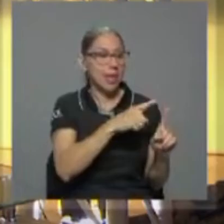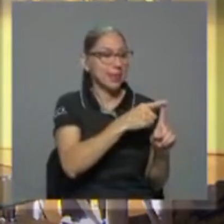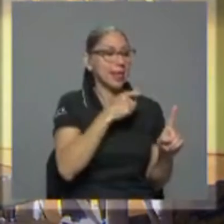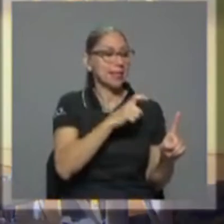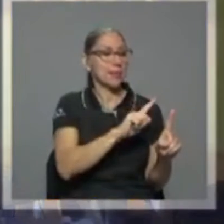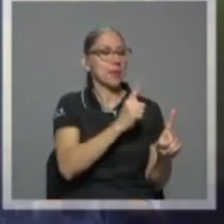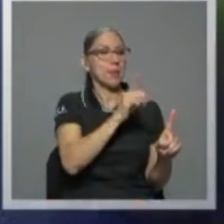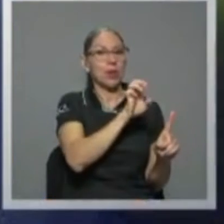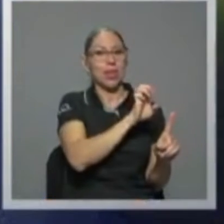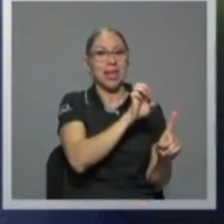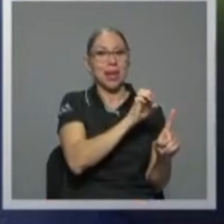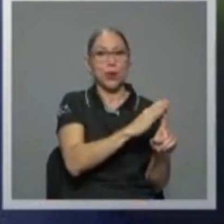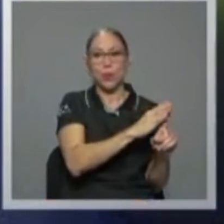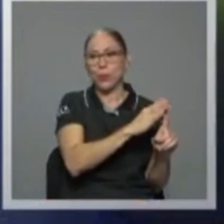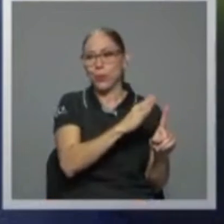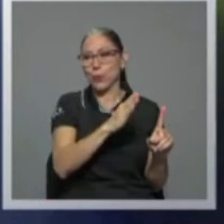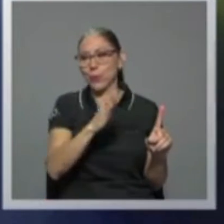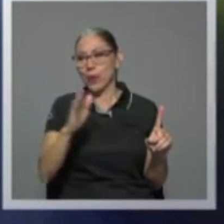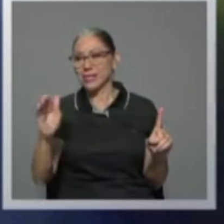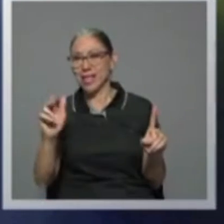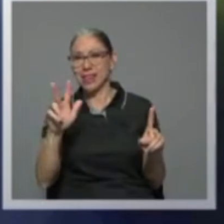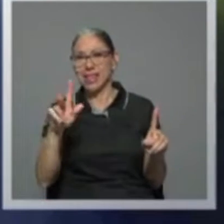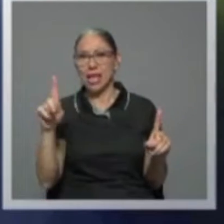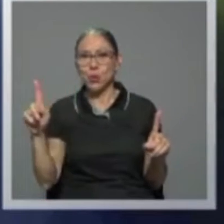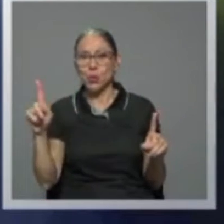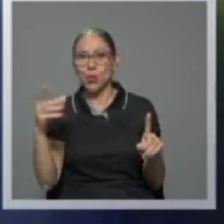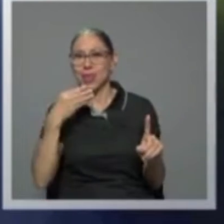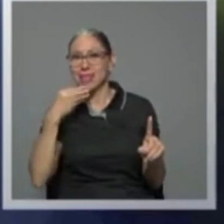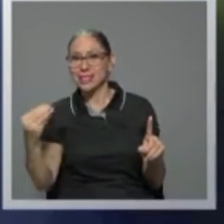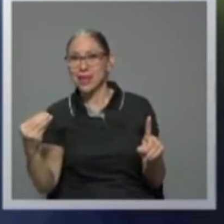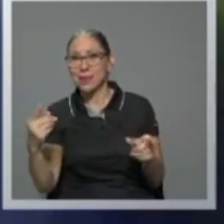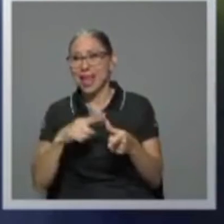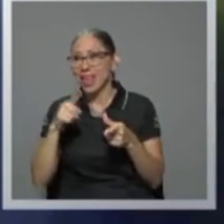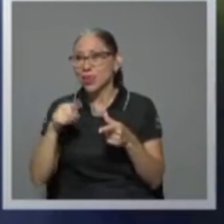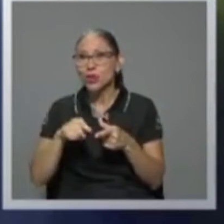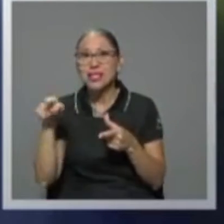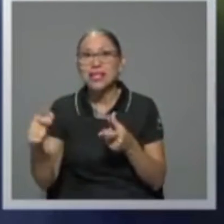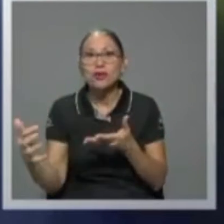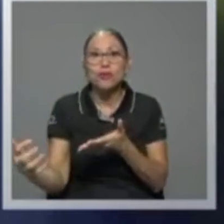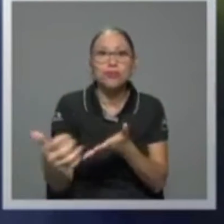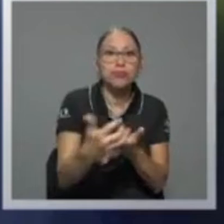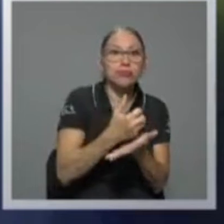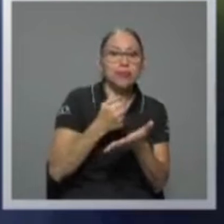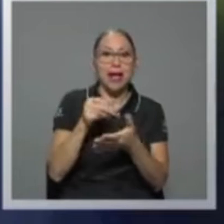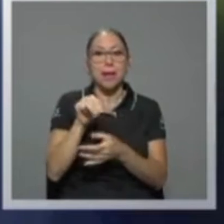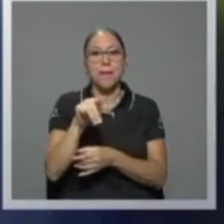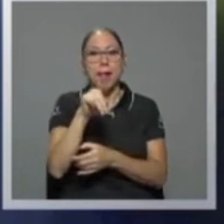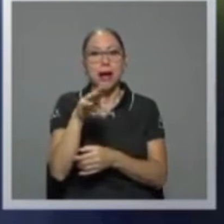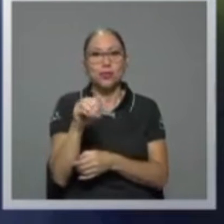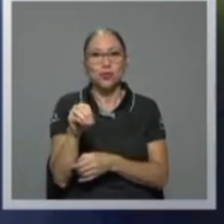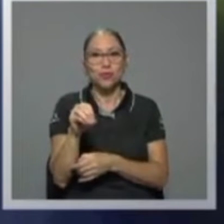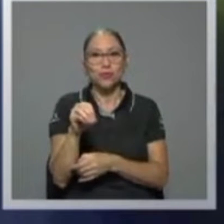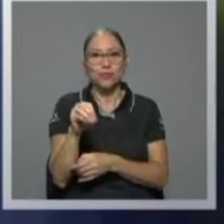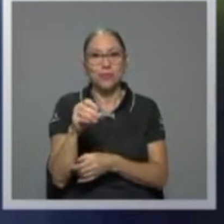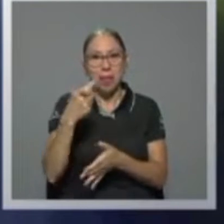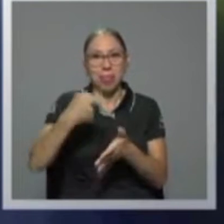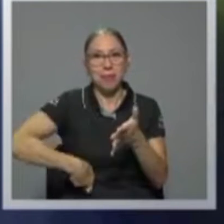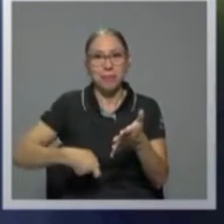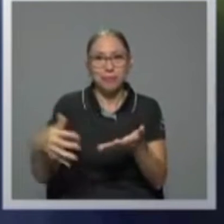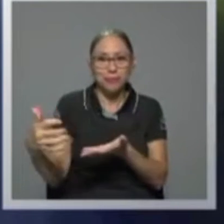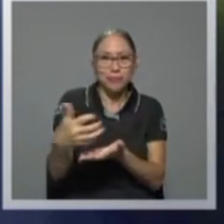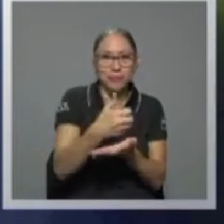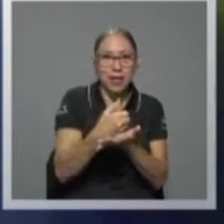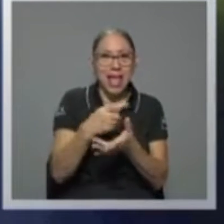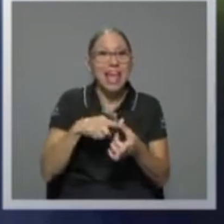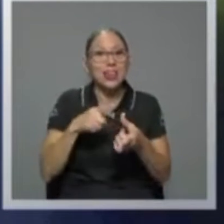de diciembre, y entonces eso se liquida en marzo. Entonces, esto generó con el cambio de la